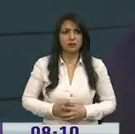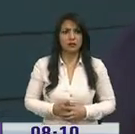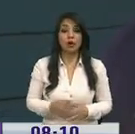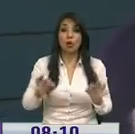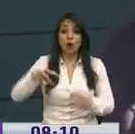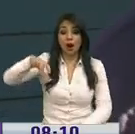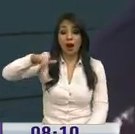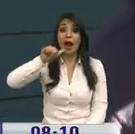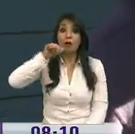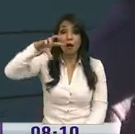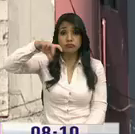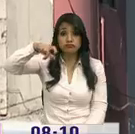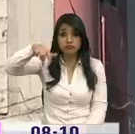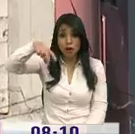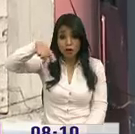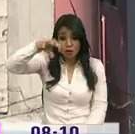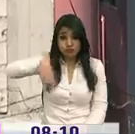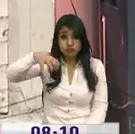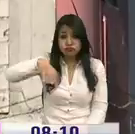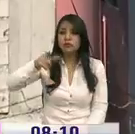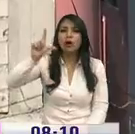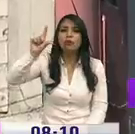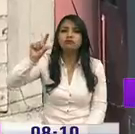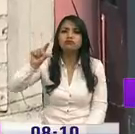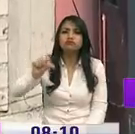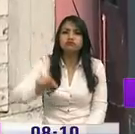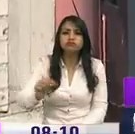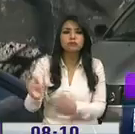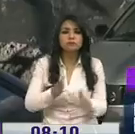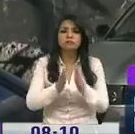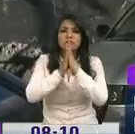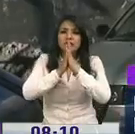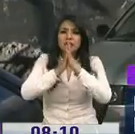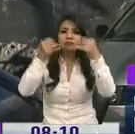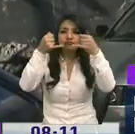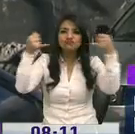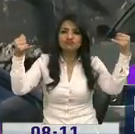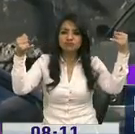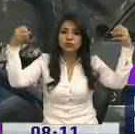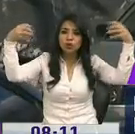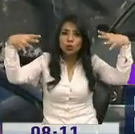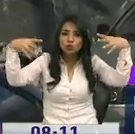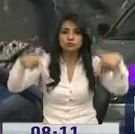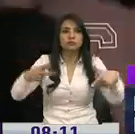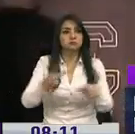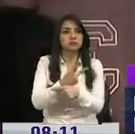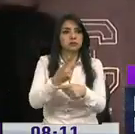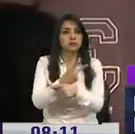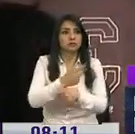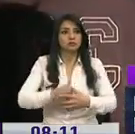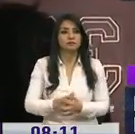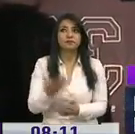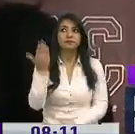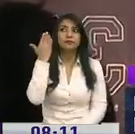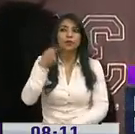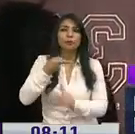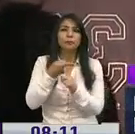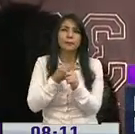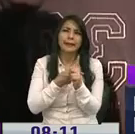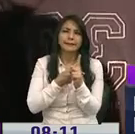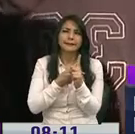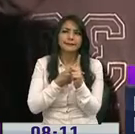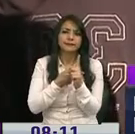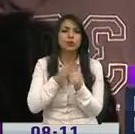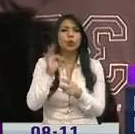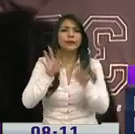la fuerza del agua que viene. Además solicitan el arreglo del alumbrado público, pues el sitio es muy inseguro. Hace un mes, de cero, un mes,